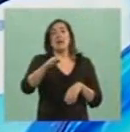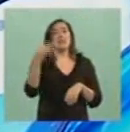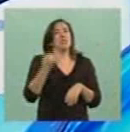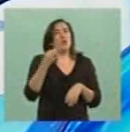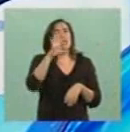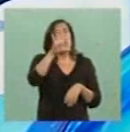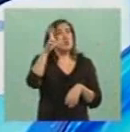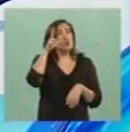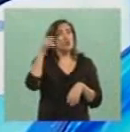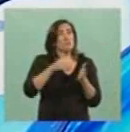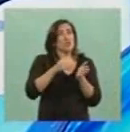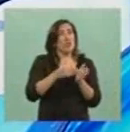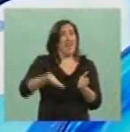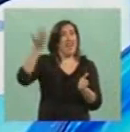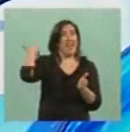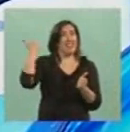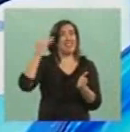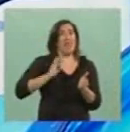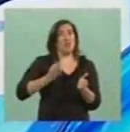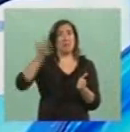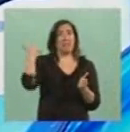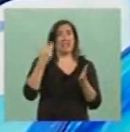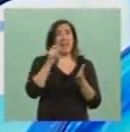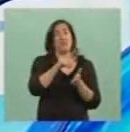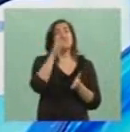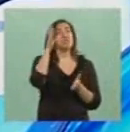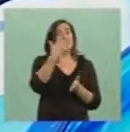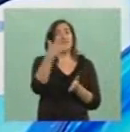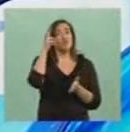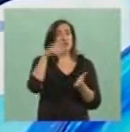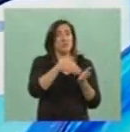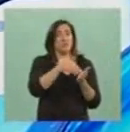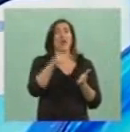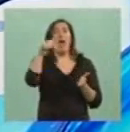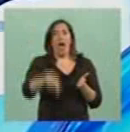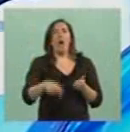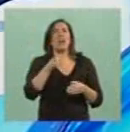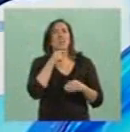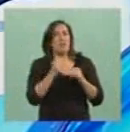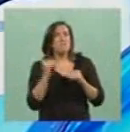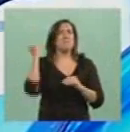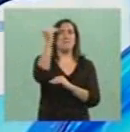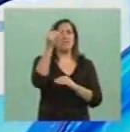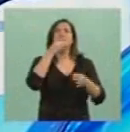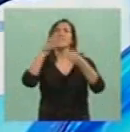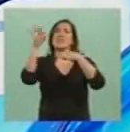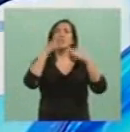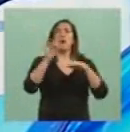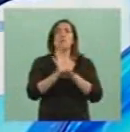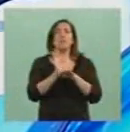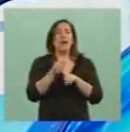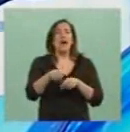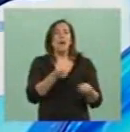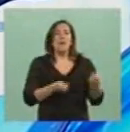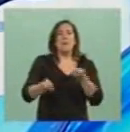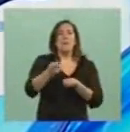los 58 millones que terminaron el año pasado, y estamos muy contentos porque eso significa equilibrar balanza comercial,